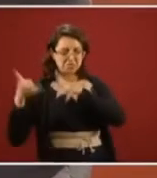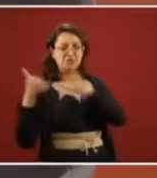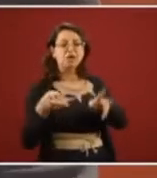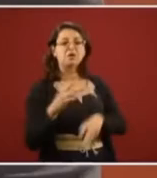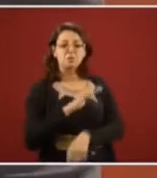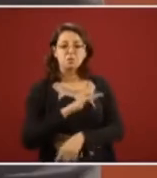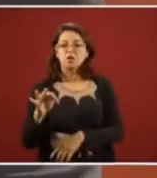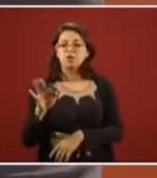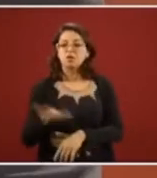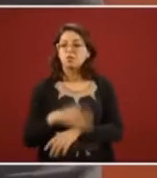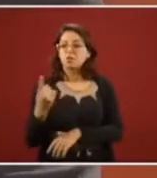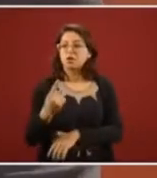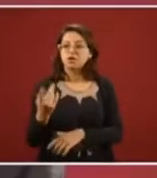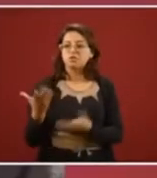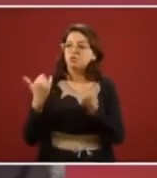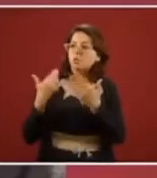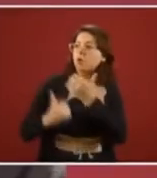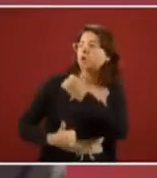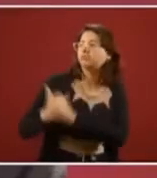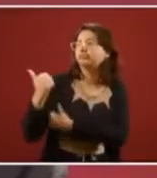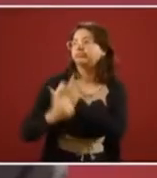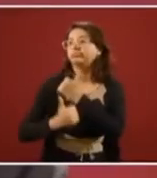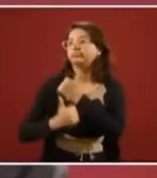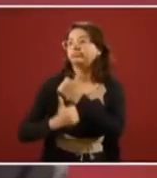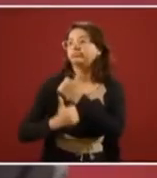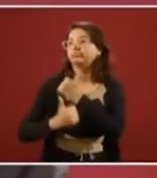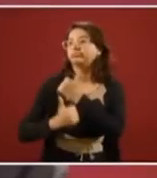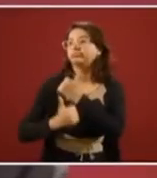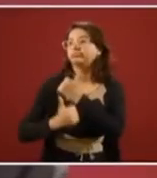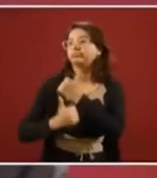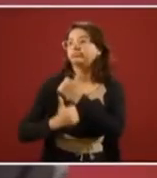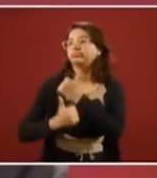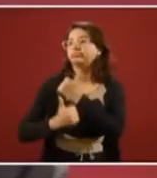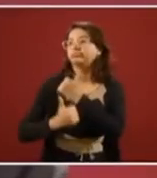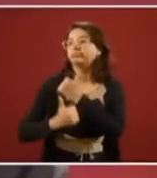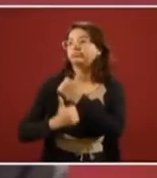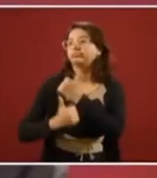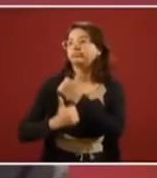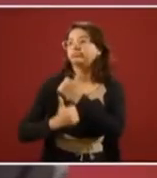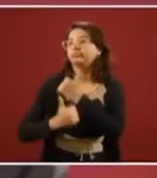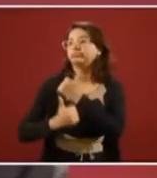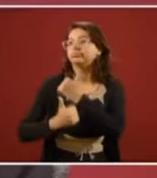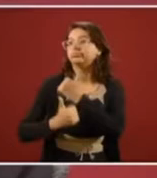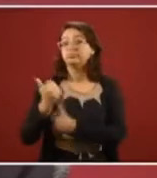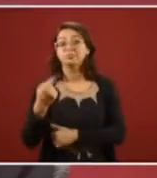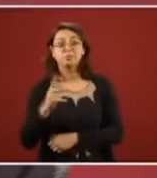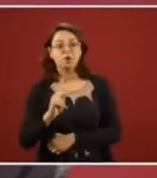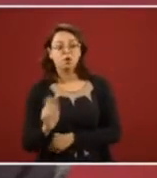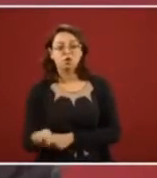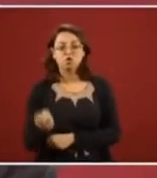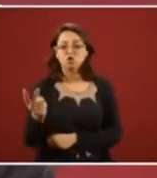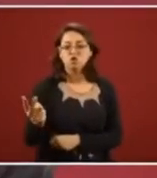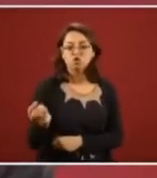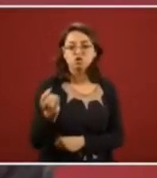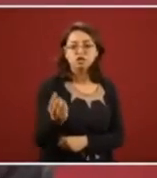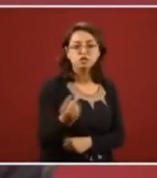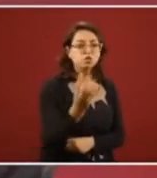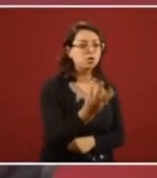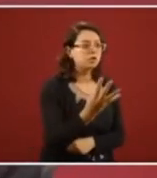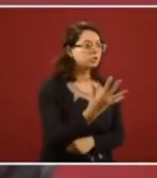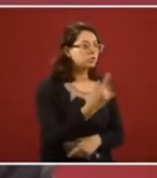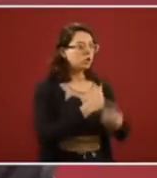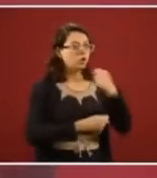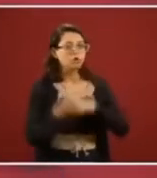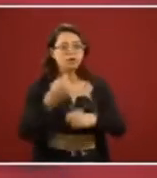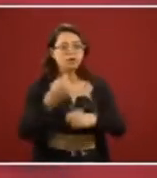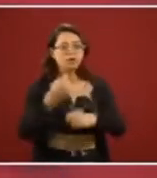dos o tres letters to three four stars de la competencia tienen que